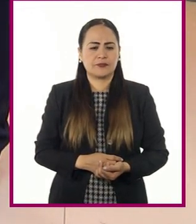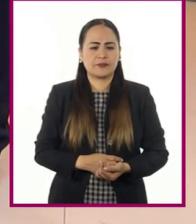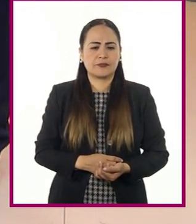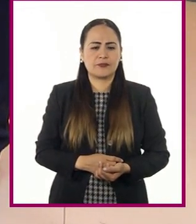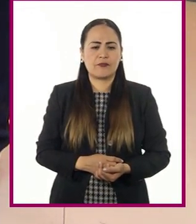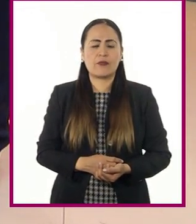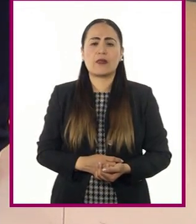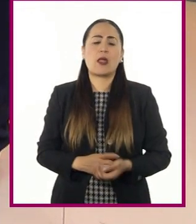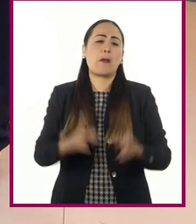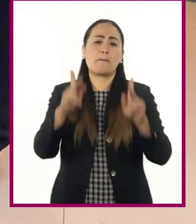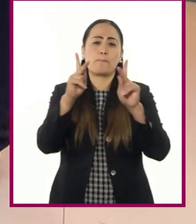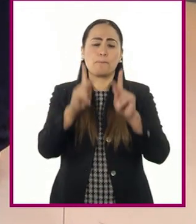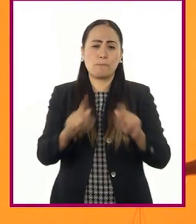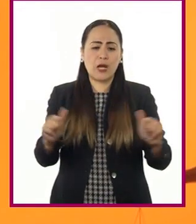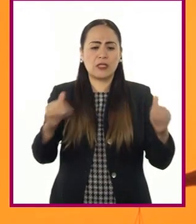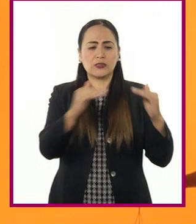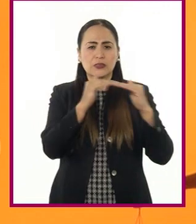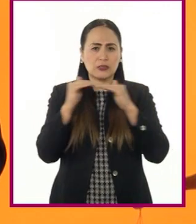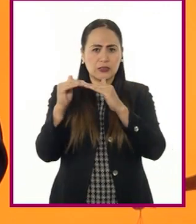equidad y justicia?